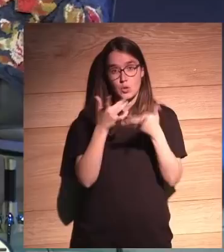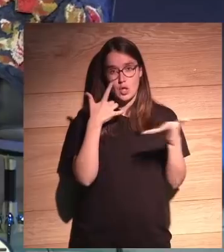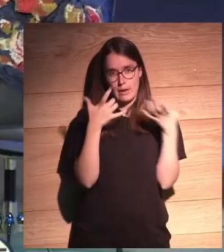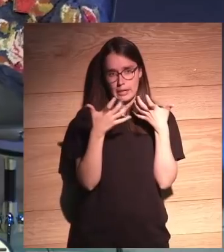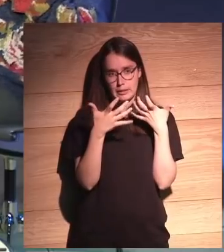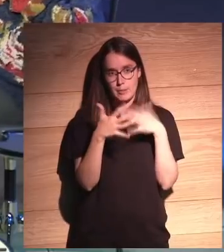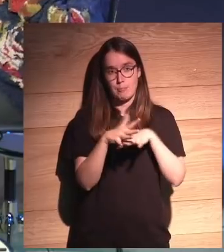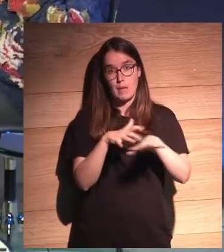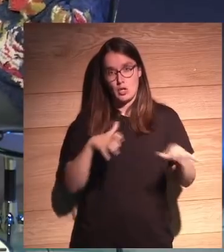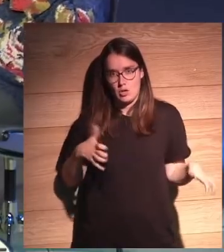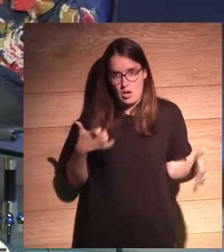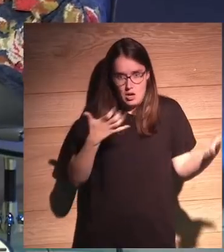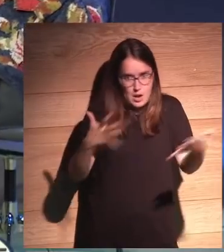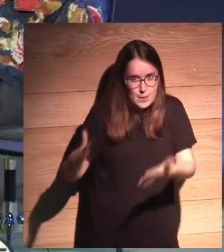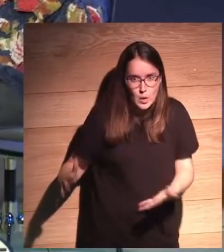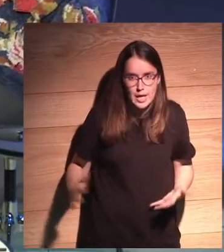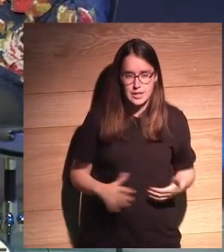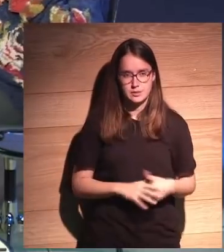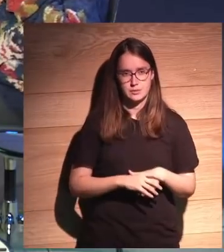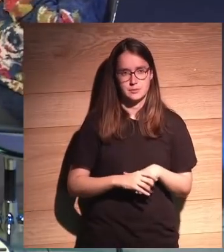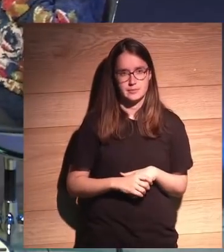inmensa mayoría es mediocre.